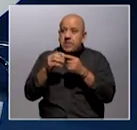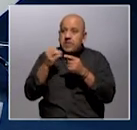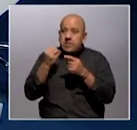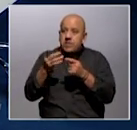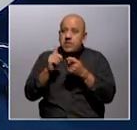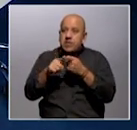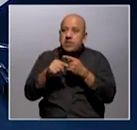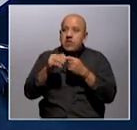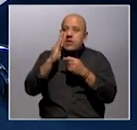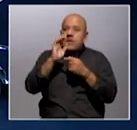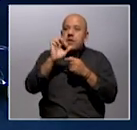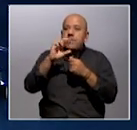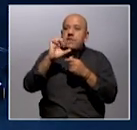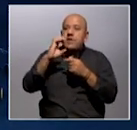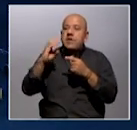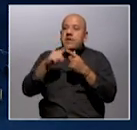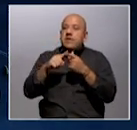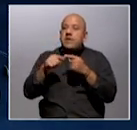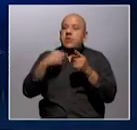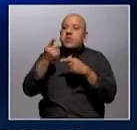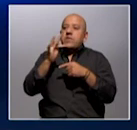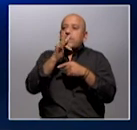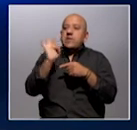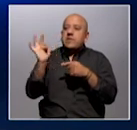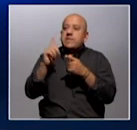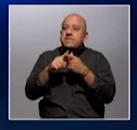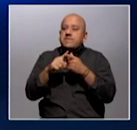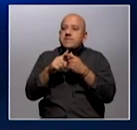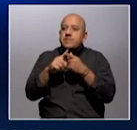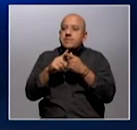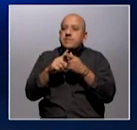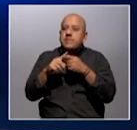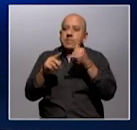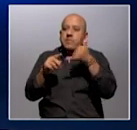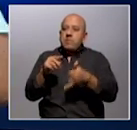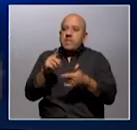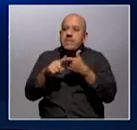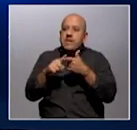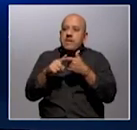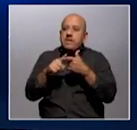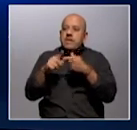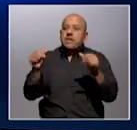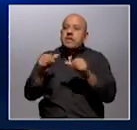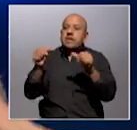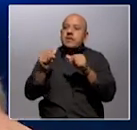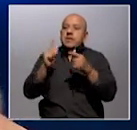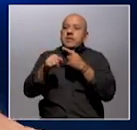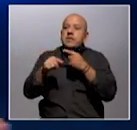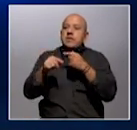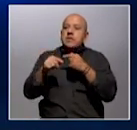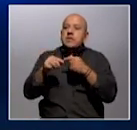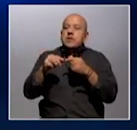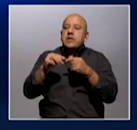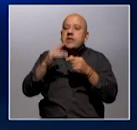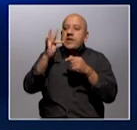leyó a pérez y pérez es un otro francés que tiene tendencia bueno que fue el que marcó un poco el camino también de leve y